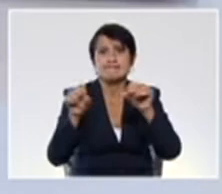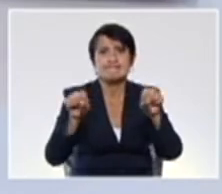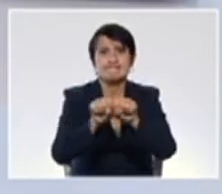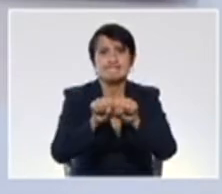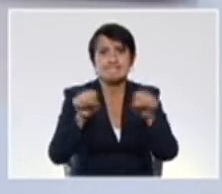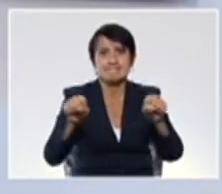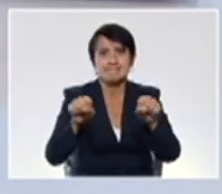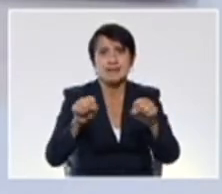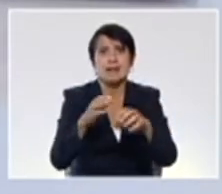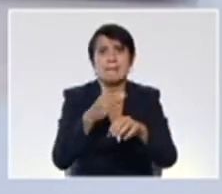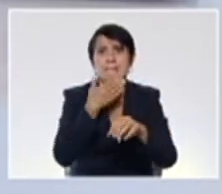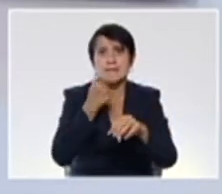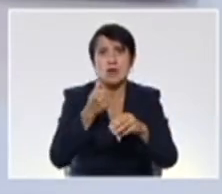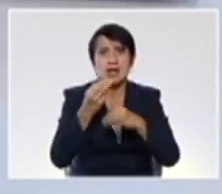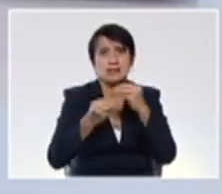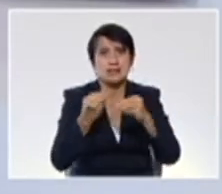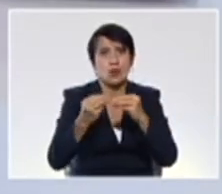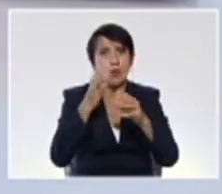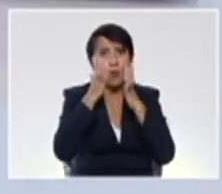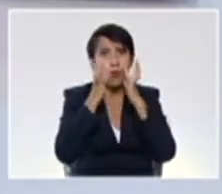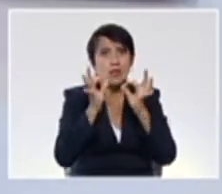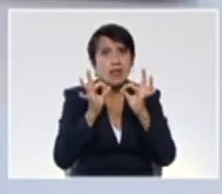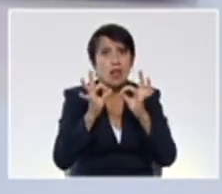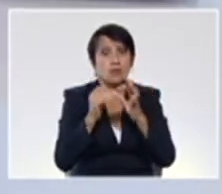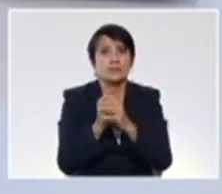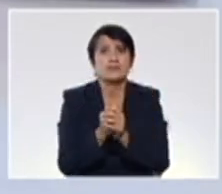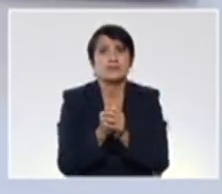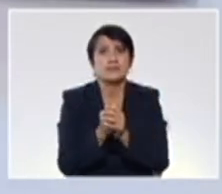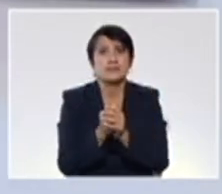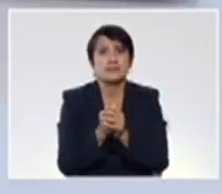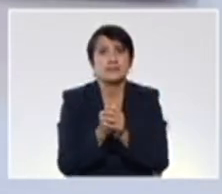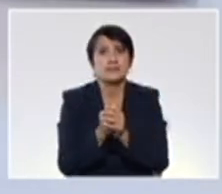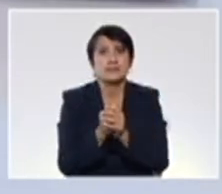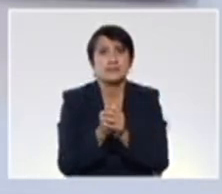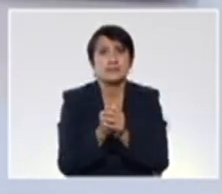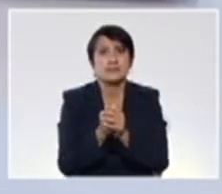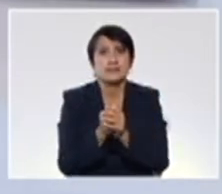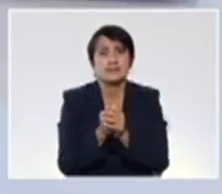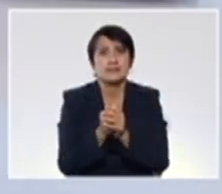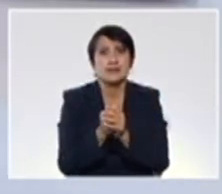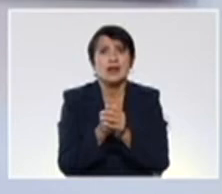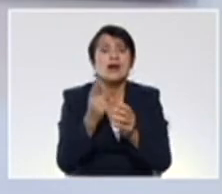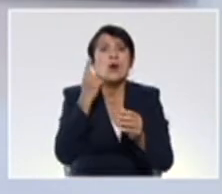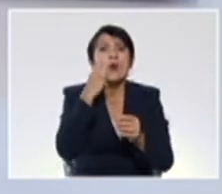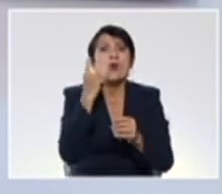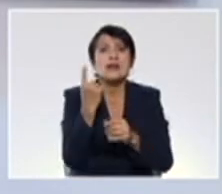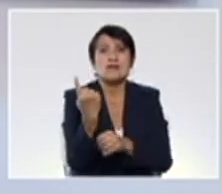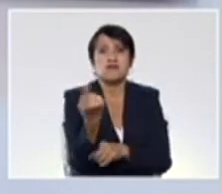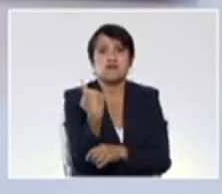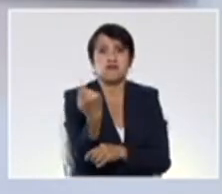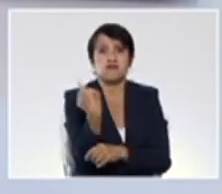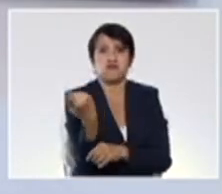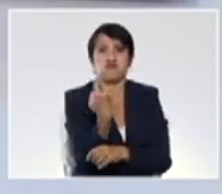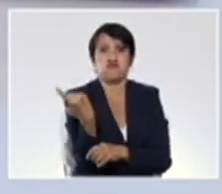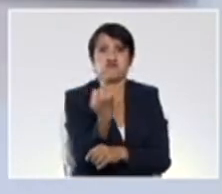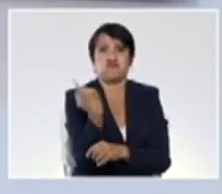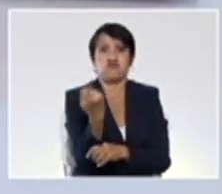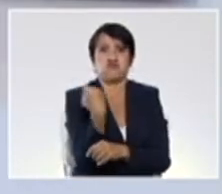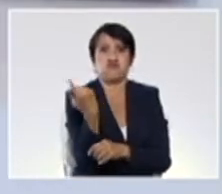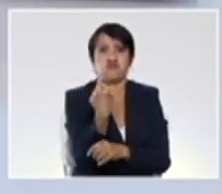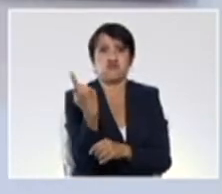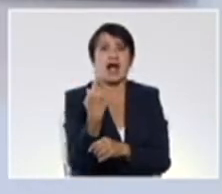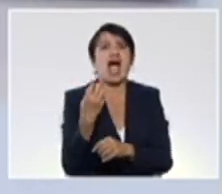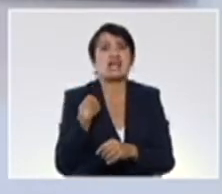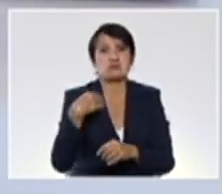primero estar desenchufado, ¿ok? Ojo, cuidado con eso. Entonces, fíjense, una licuadora, pero Rey, eso ya yo lo